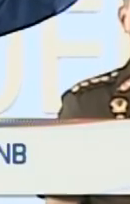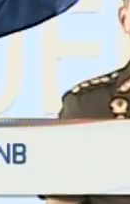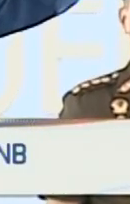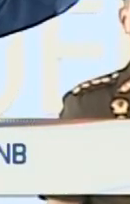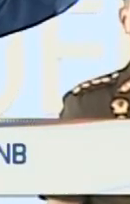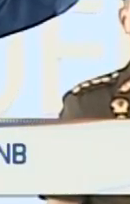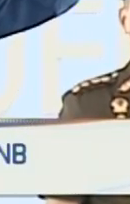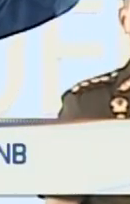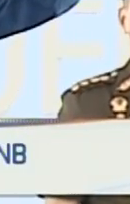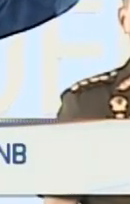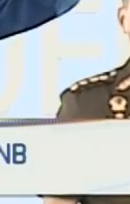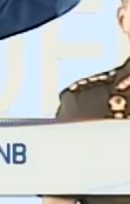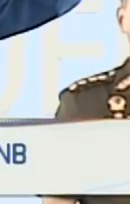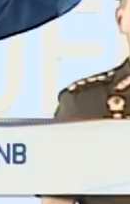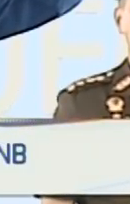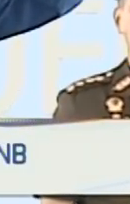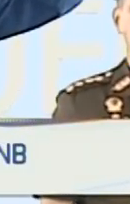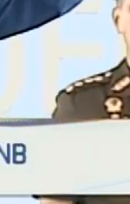graduandas